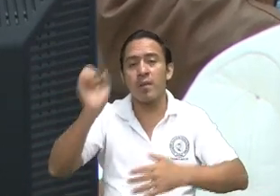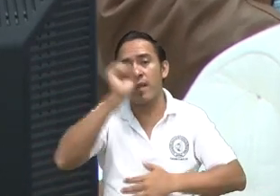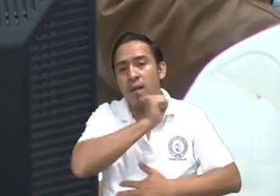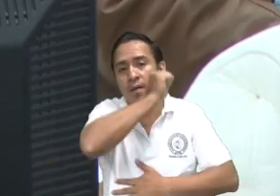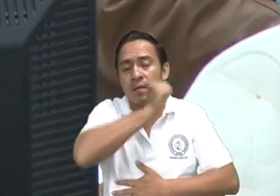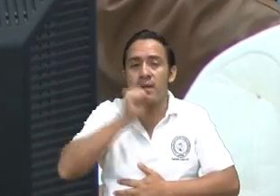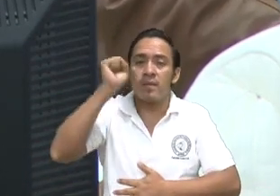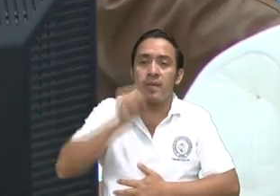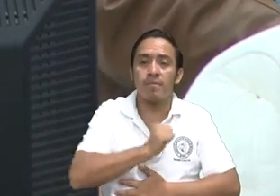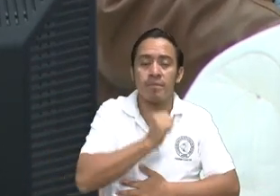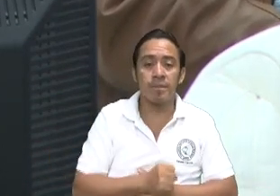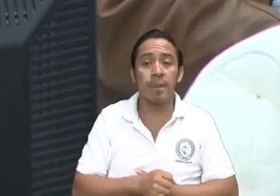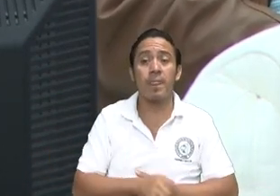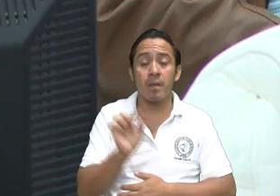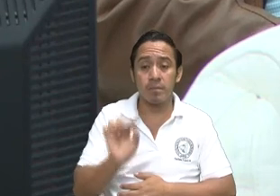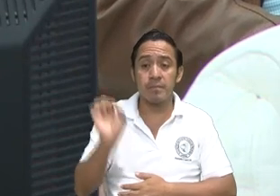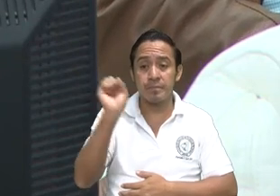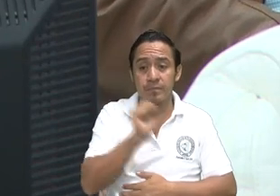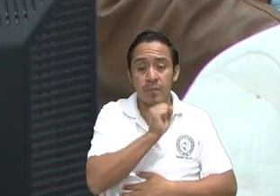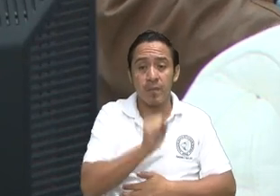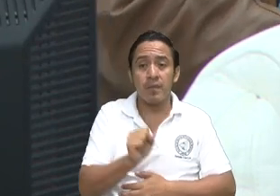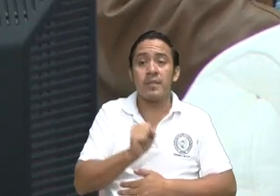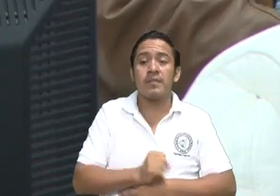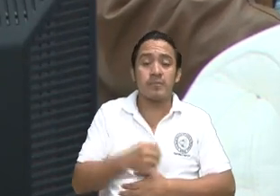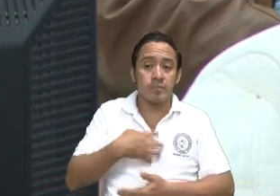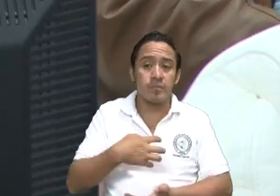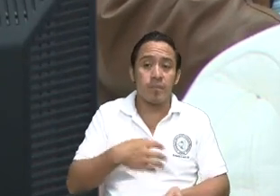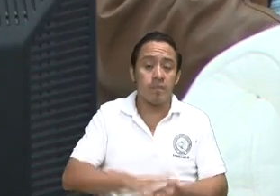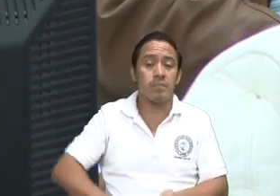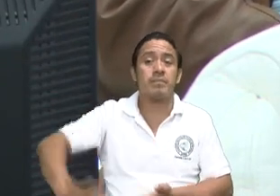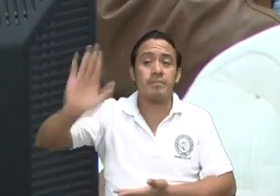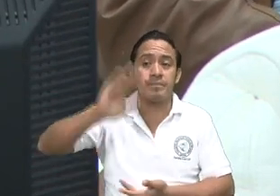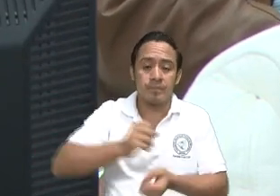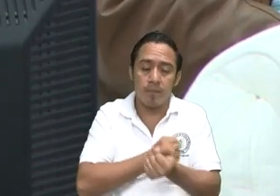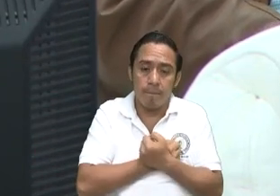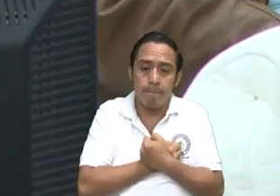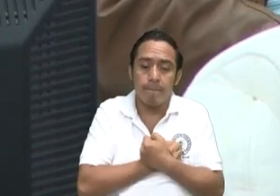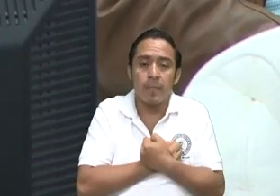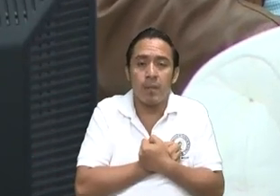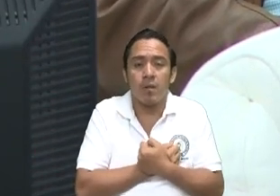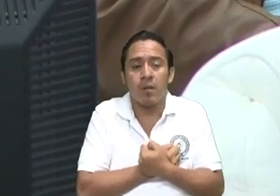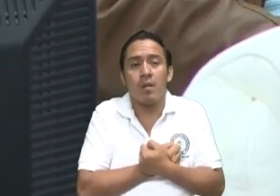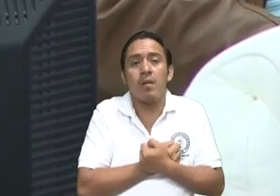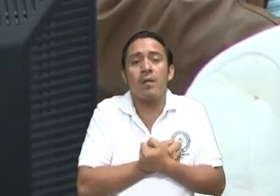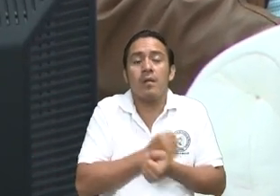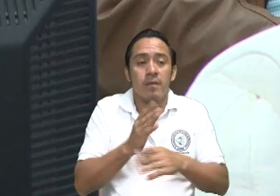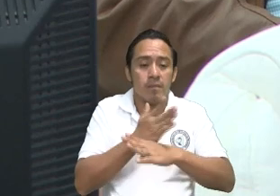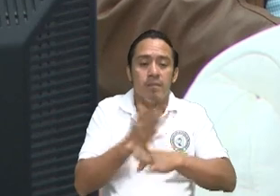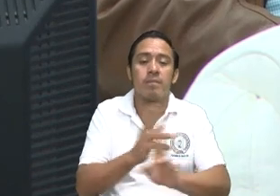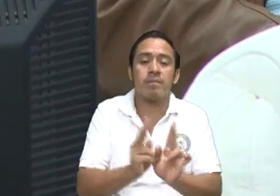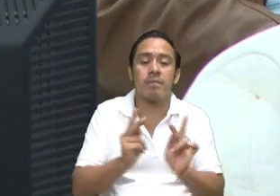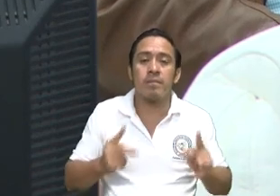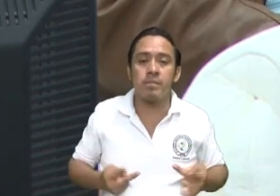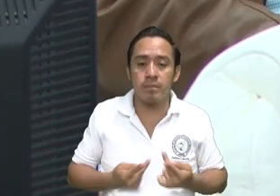canto. Este canto, el cual era de canto de compromiso, de amor y de victoria de los pueblos.